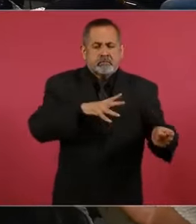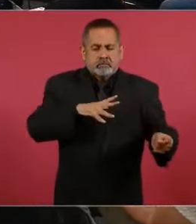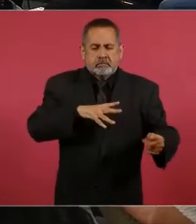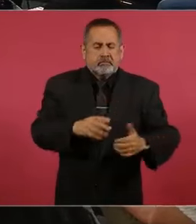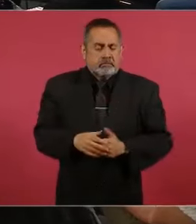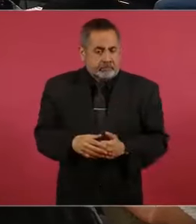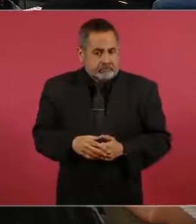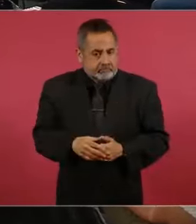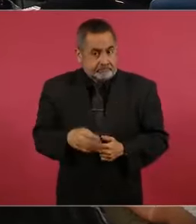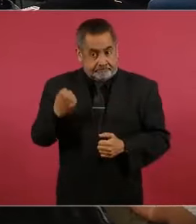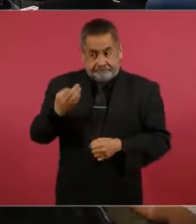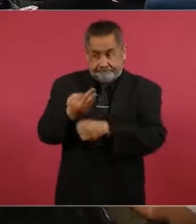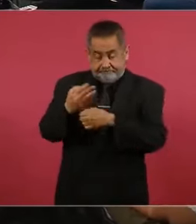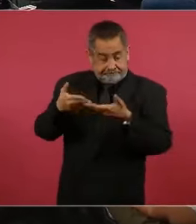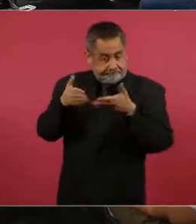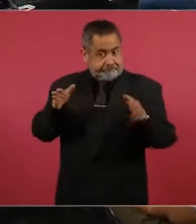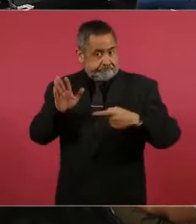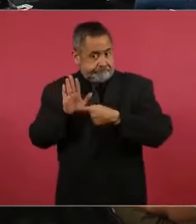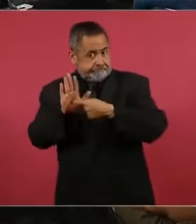Eso va a ayudar mucho.